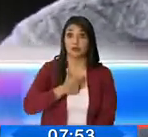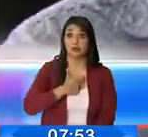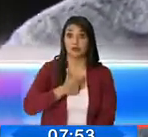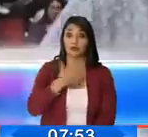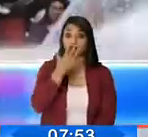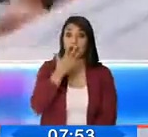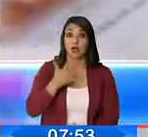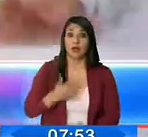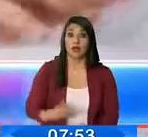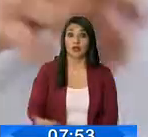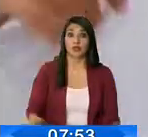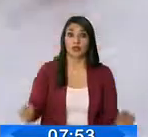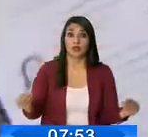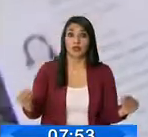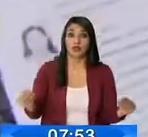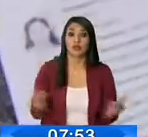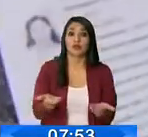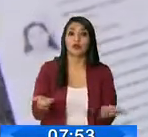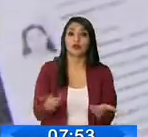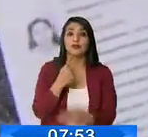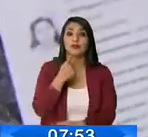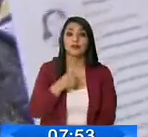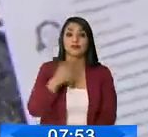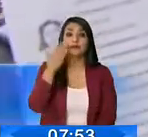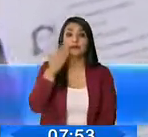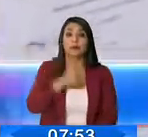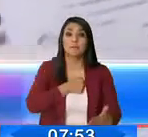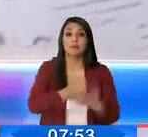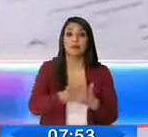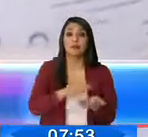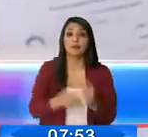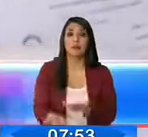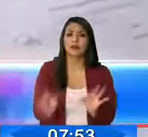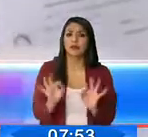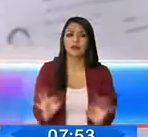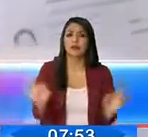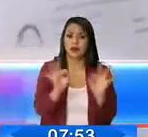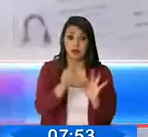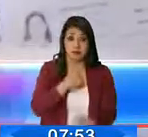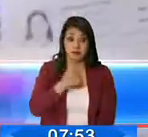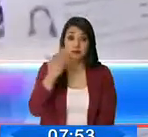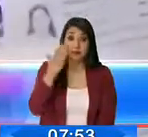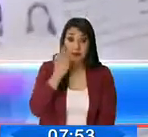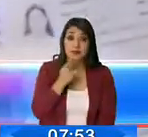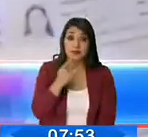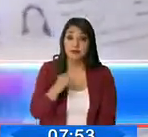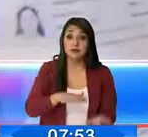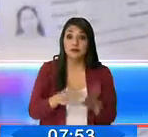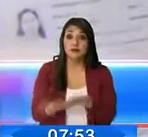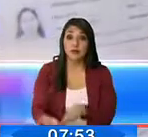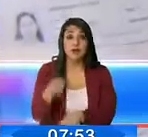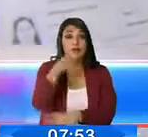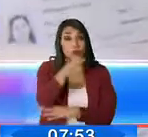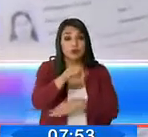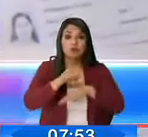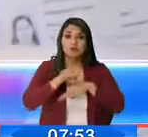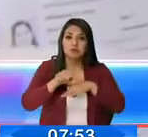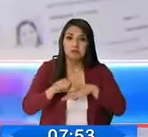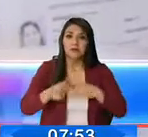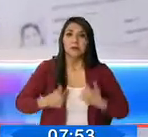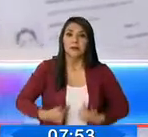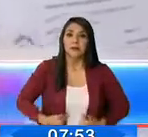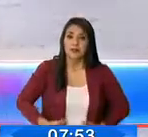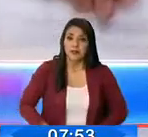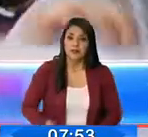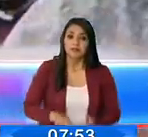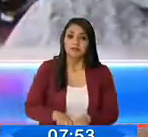sin sangre. ¿Dónde aquí está que mi madre murió de un infarto? Aquí dice que ustedes le perforaron las venas